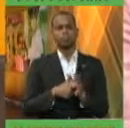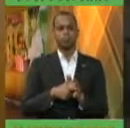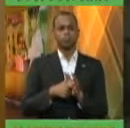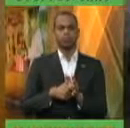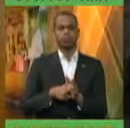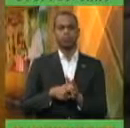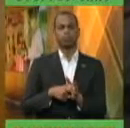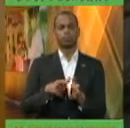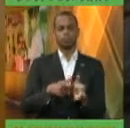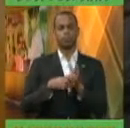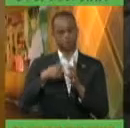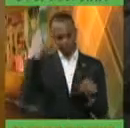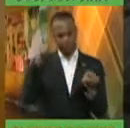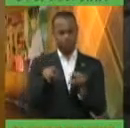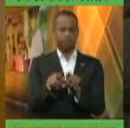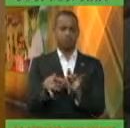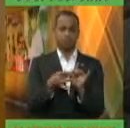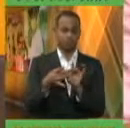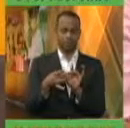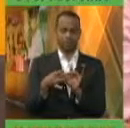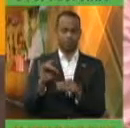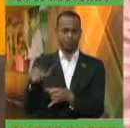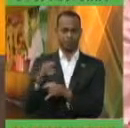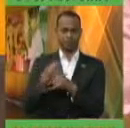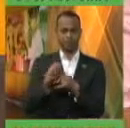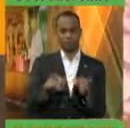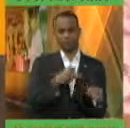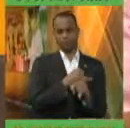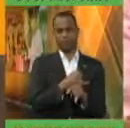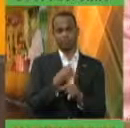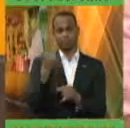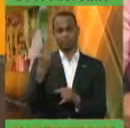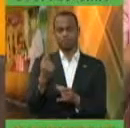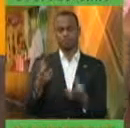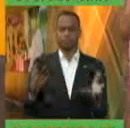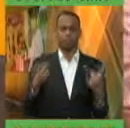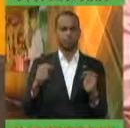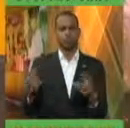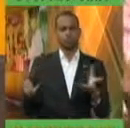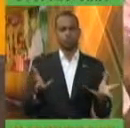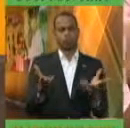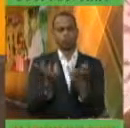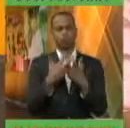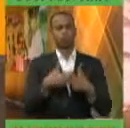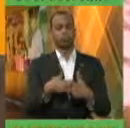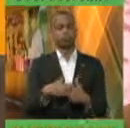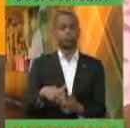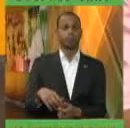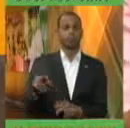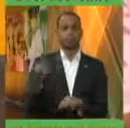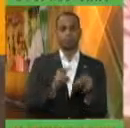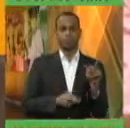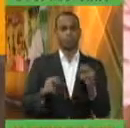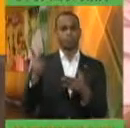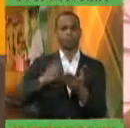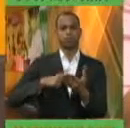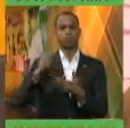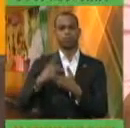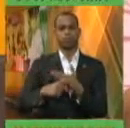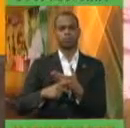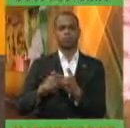internas eso es el acuerdo entre ambas instituciones porque hacemos sinergia y entonces estudiamos el programa